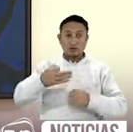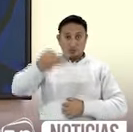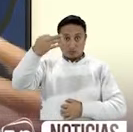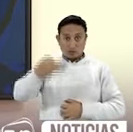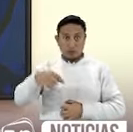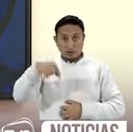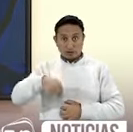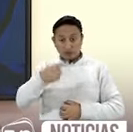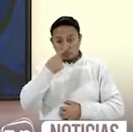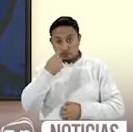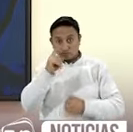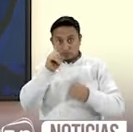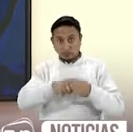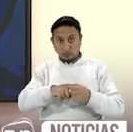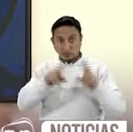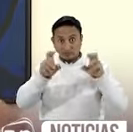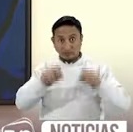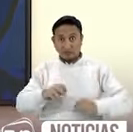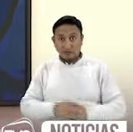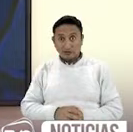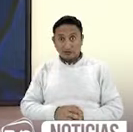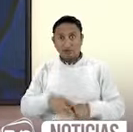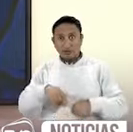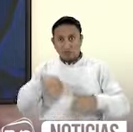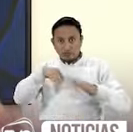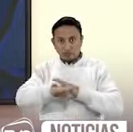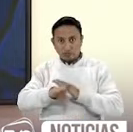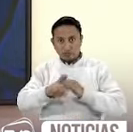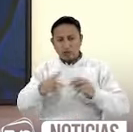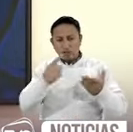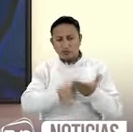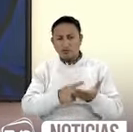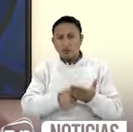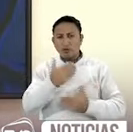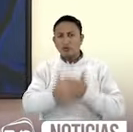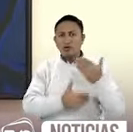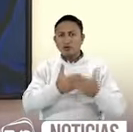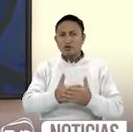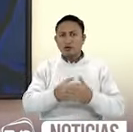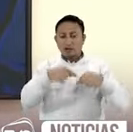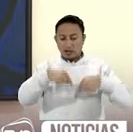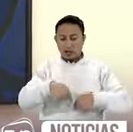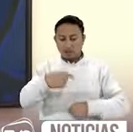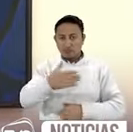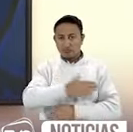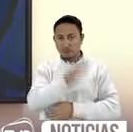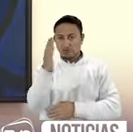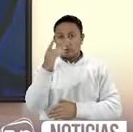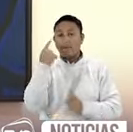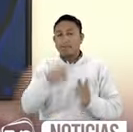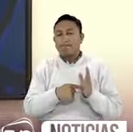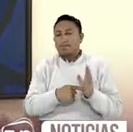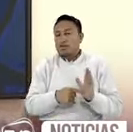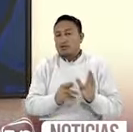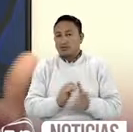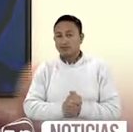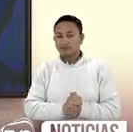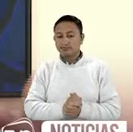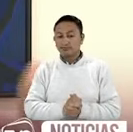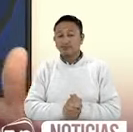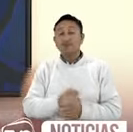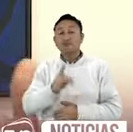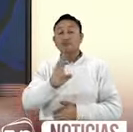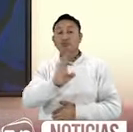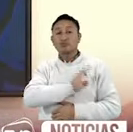que estar muy involucrado en estos temas, ¿no? Entrar de lleno a estos procesos para garantizar la transparencia. Por ejemplo, algún delegado